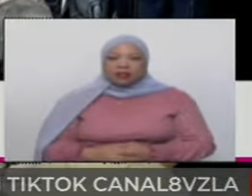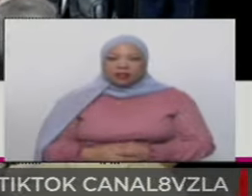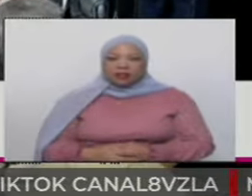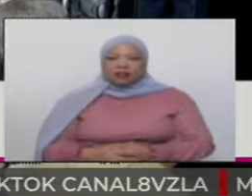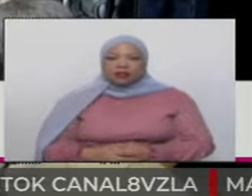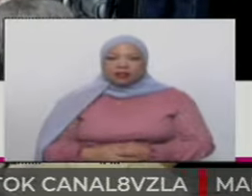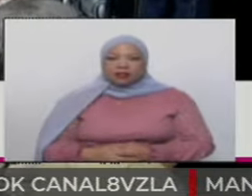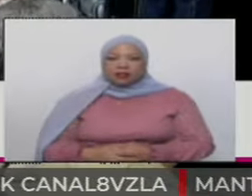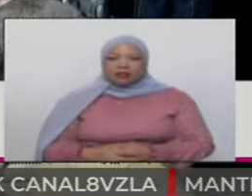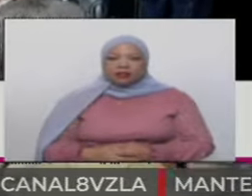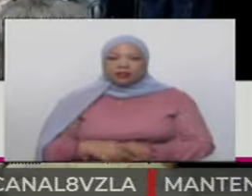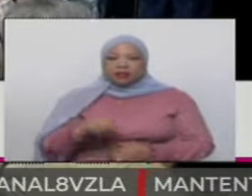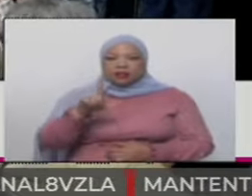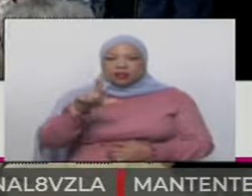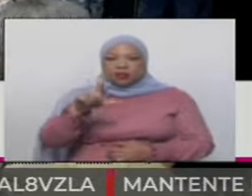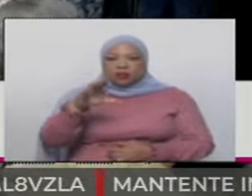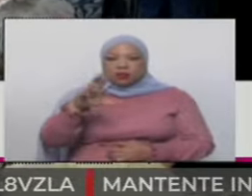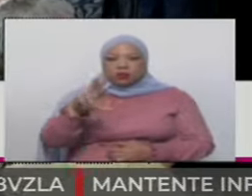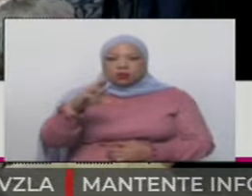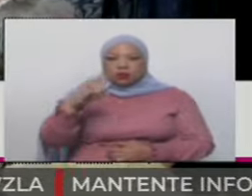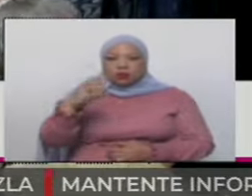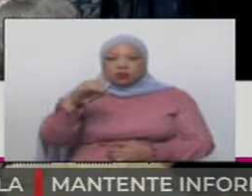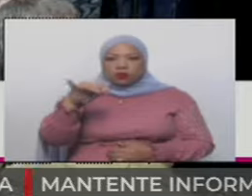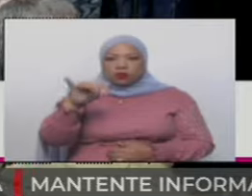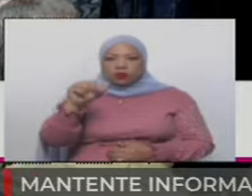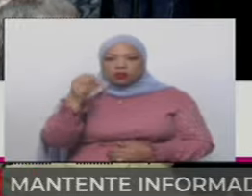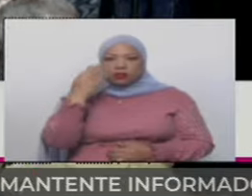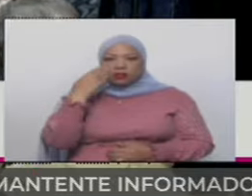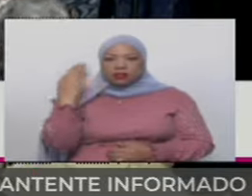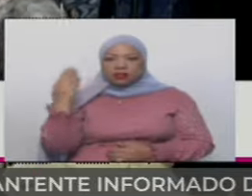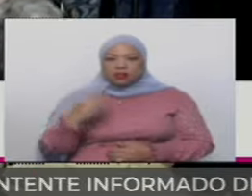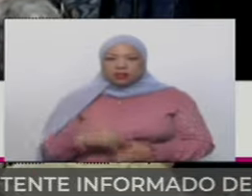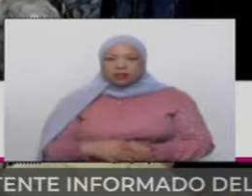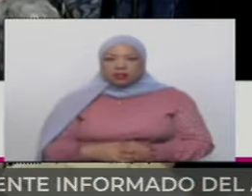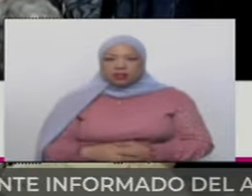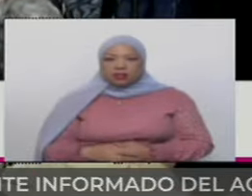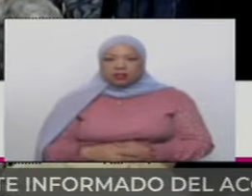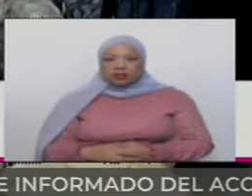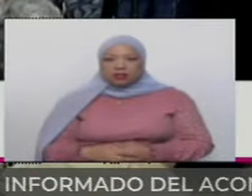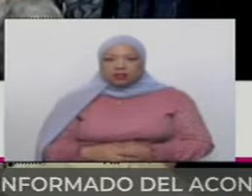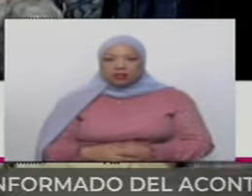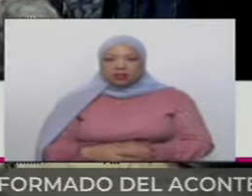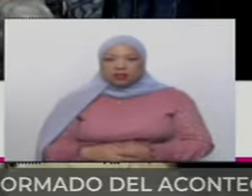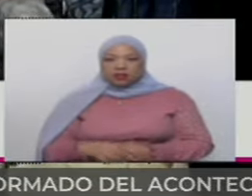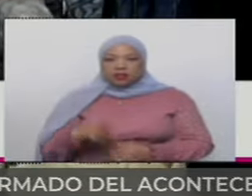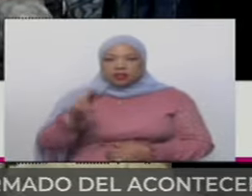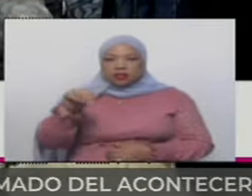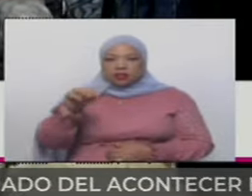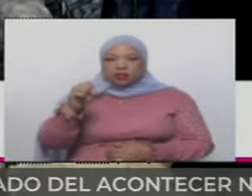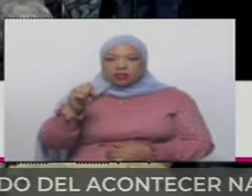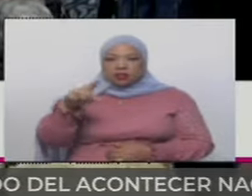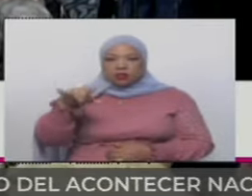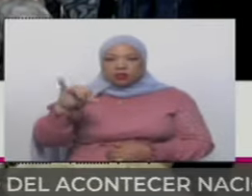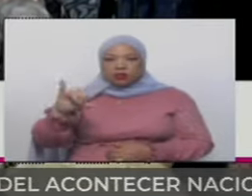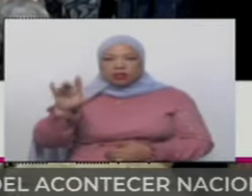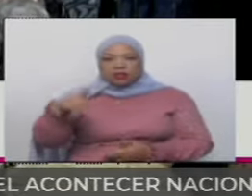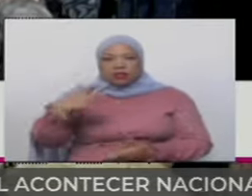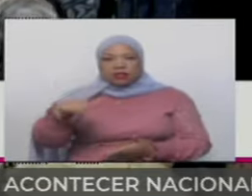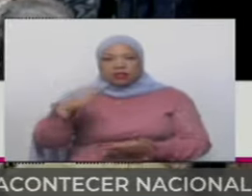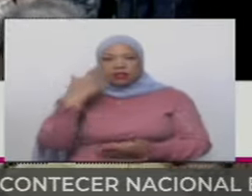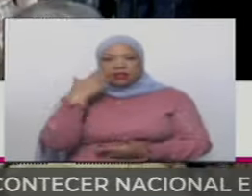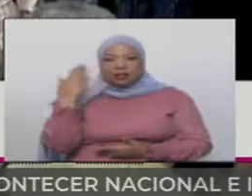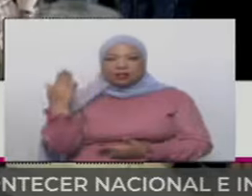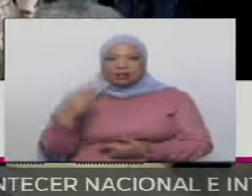la gran Lucía Valentina, Noel Márquez, Gerardo